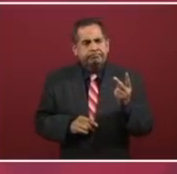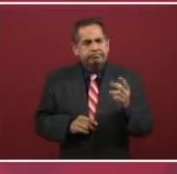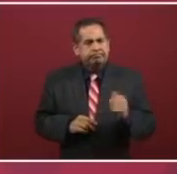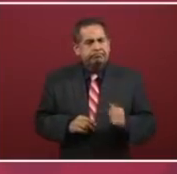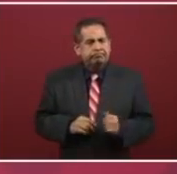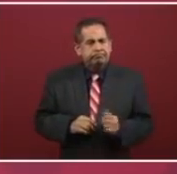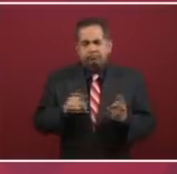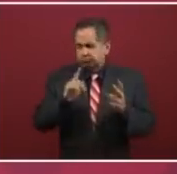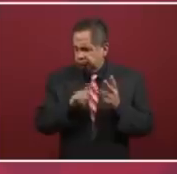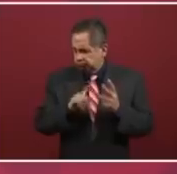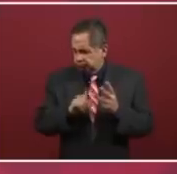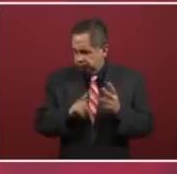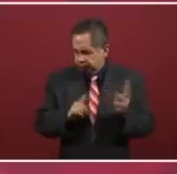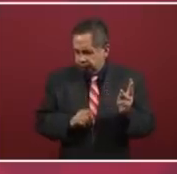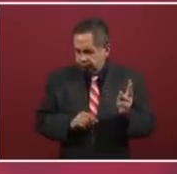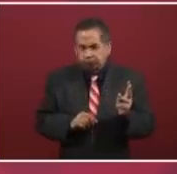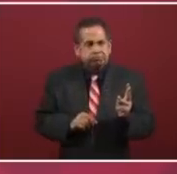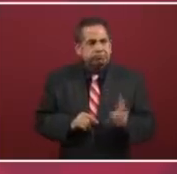con